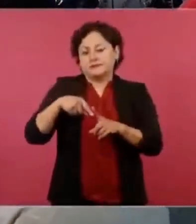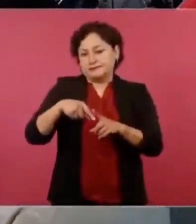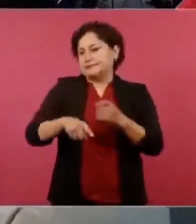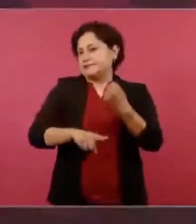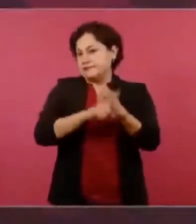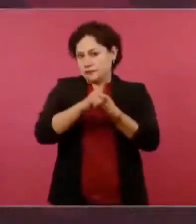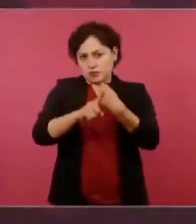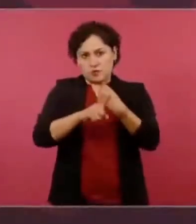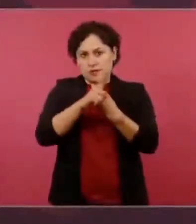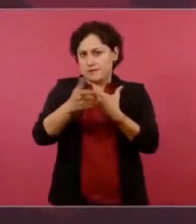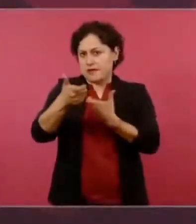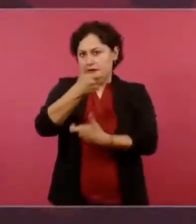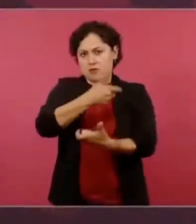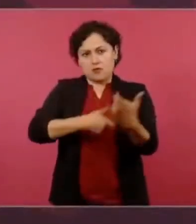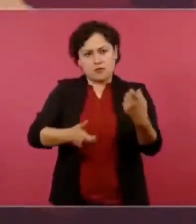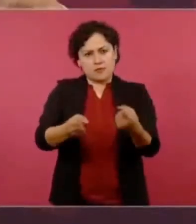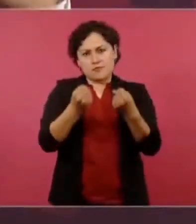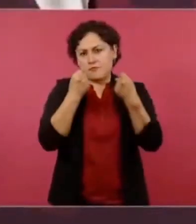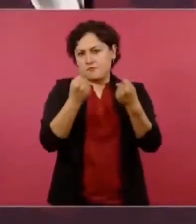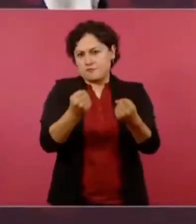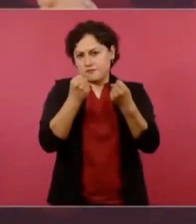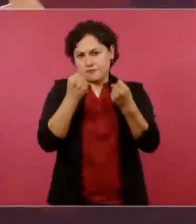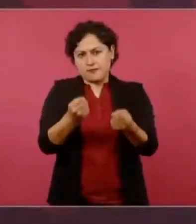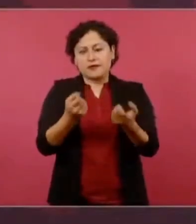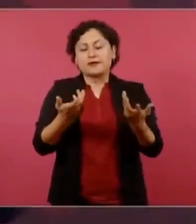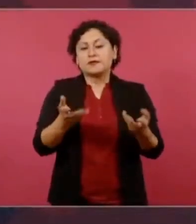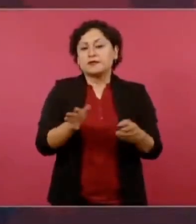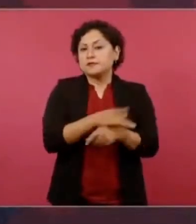económica, financiera, que se produjo